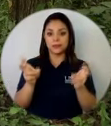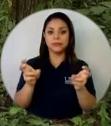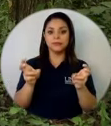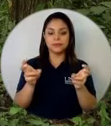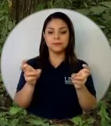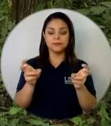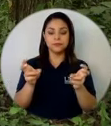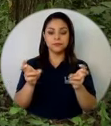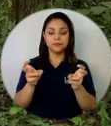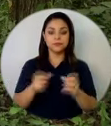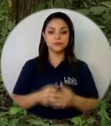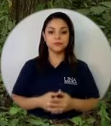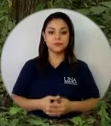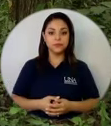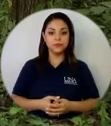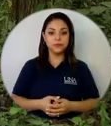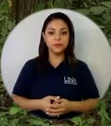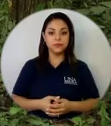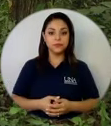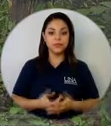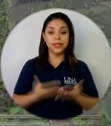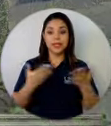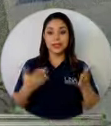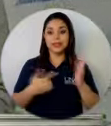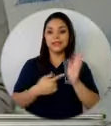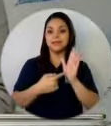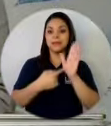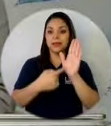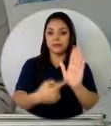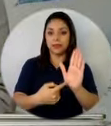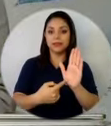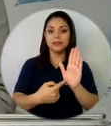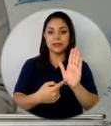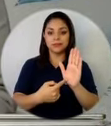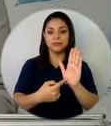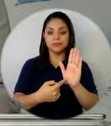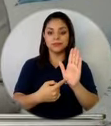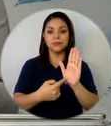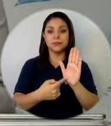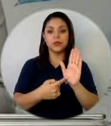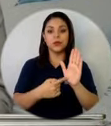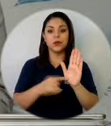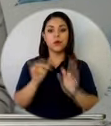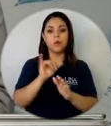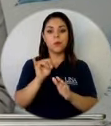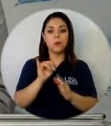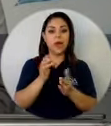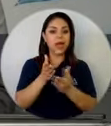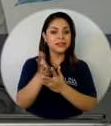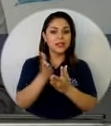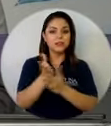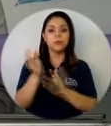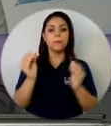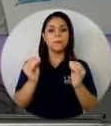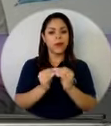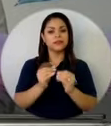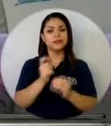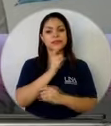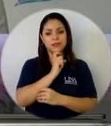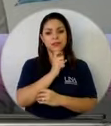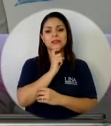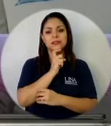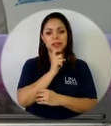ámbitos, ¿verdad? Que se manifiestan en ese acceso más difícil que tenemos,